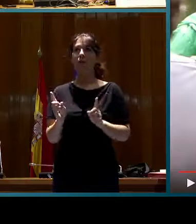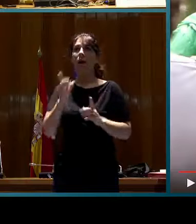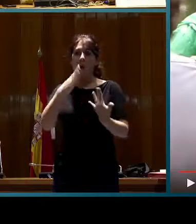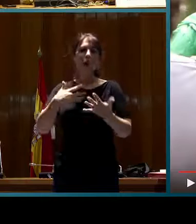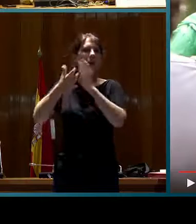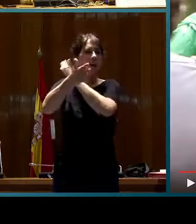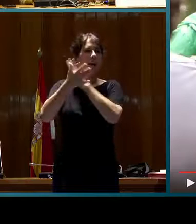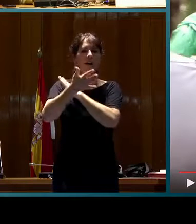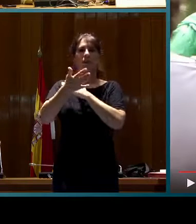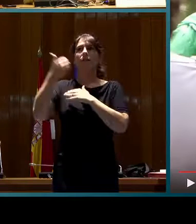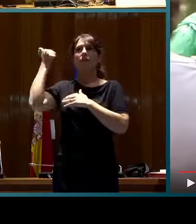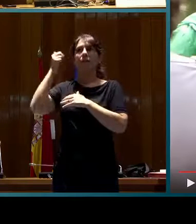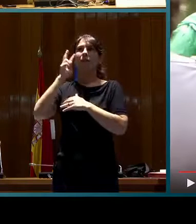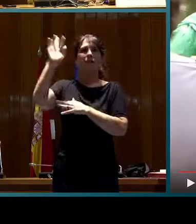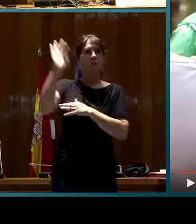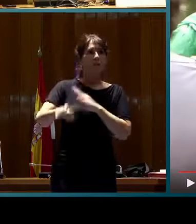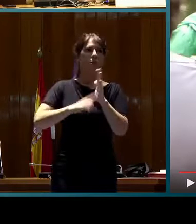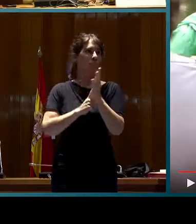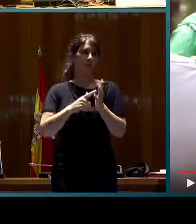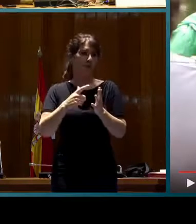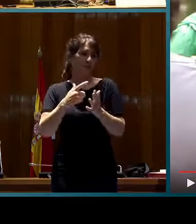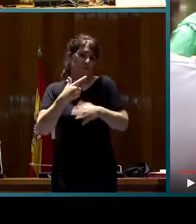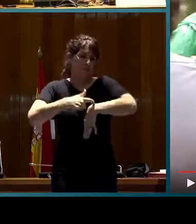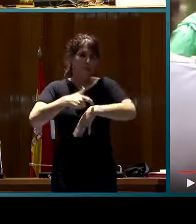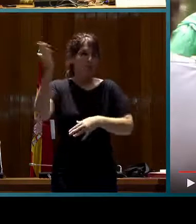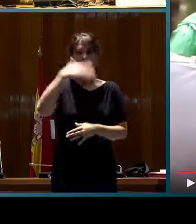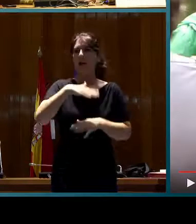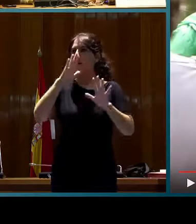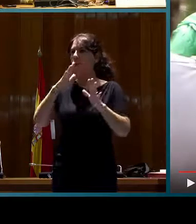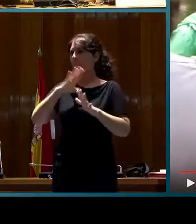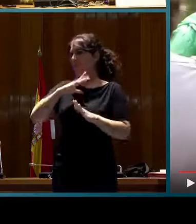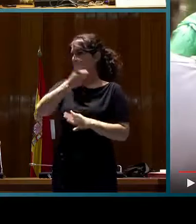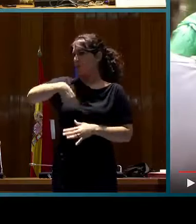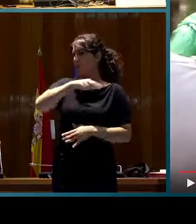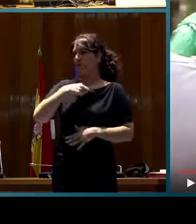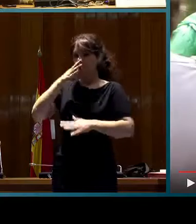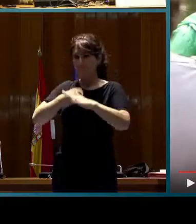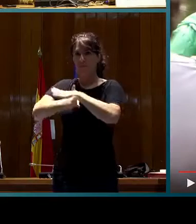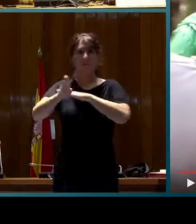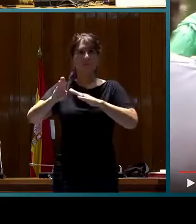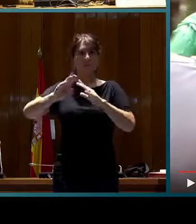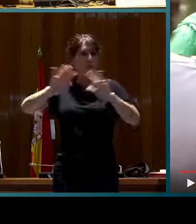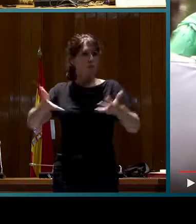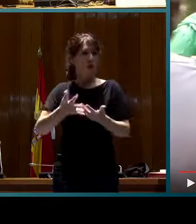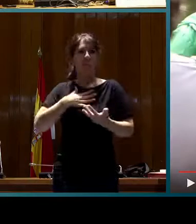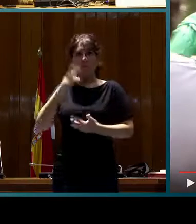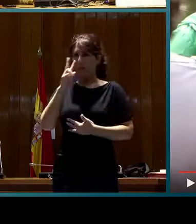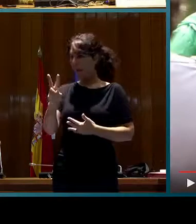de verlo todo, pero les invito a ver el trabajo en la red, lo encontrarán amb les mans, Universitat de